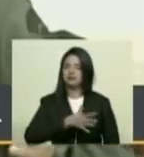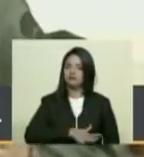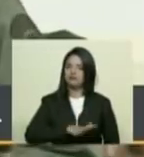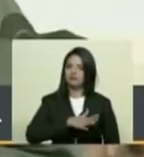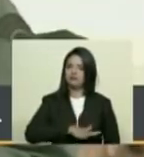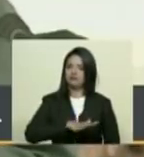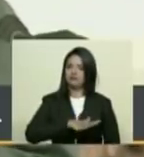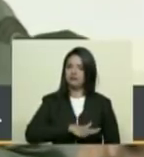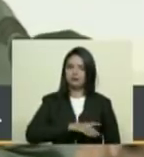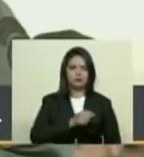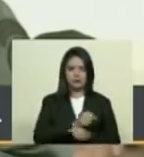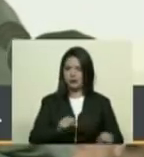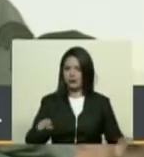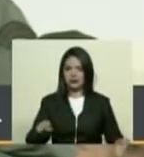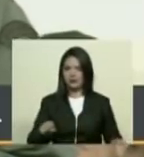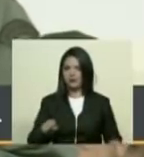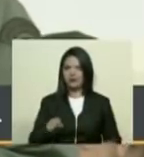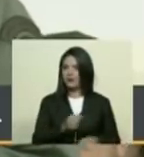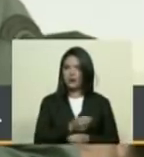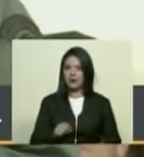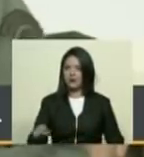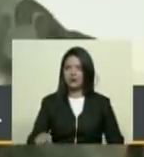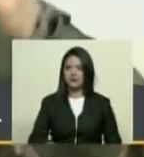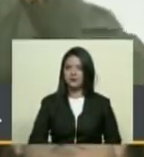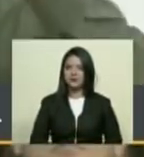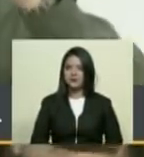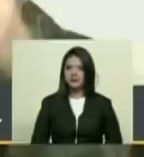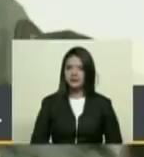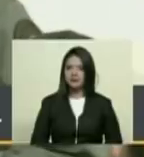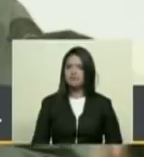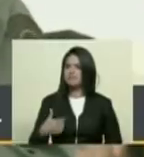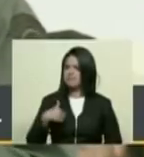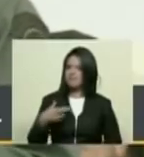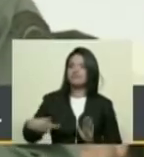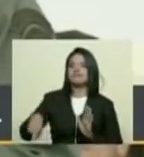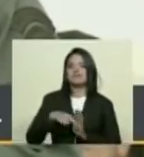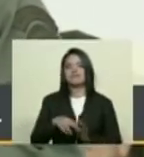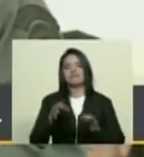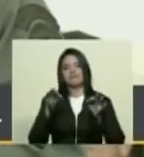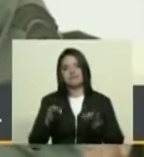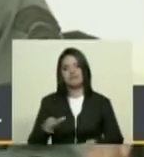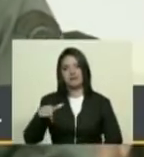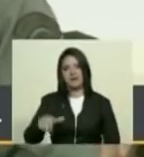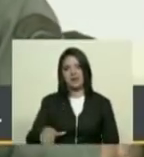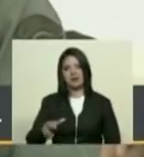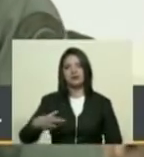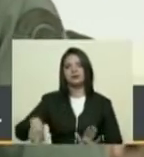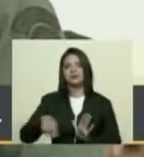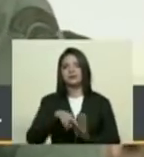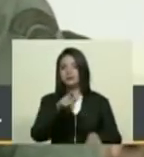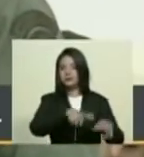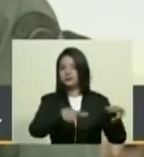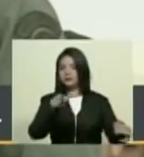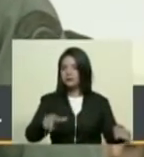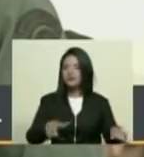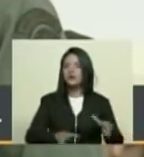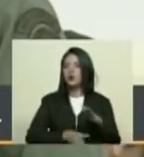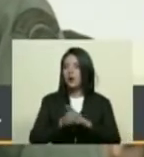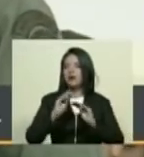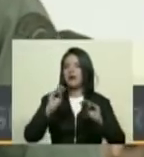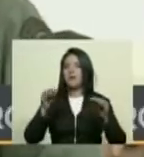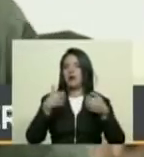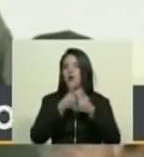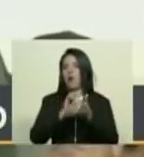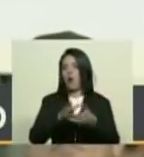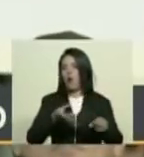No lo van a lograr, no lo van a lograr. Yo sigo insistiendo a esos factores que siguen llamando a golpes